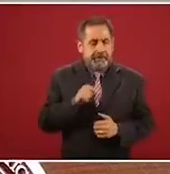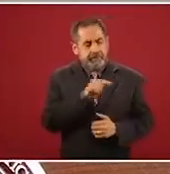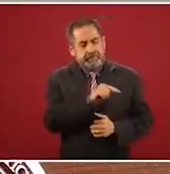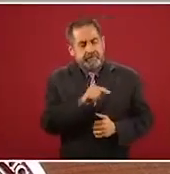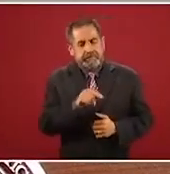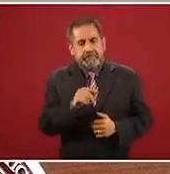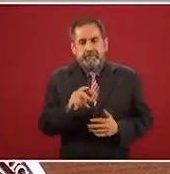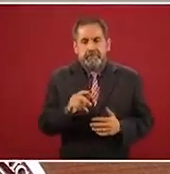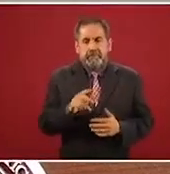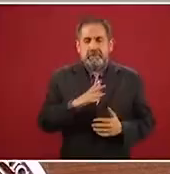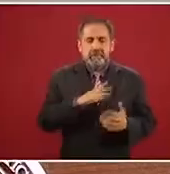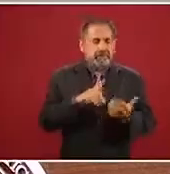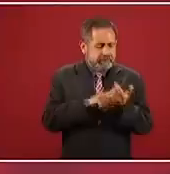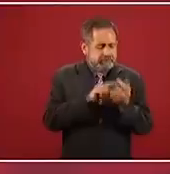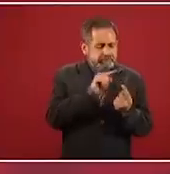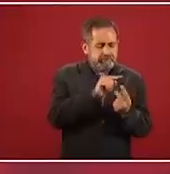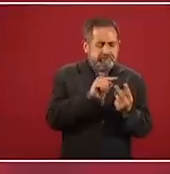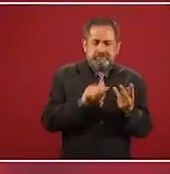hay,